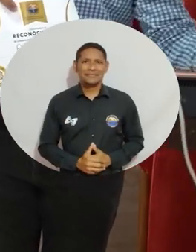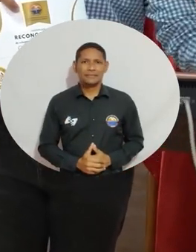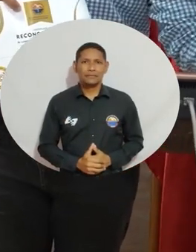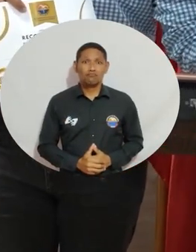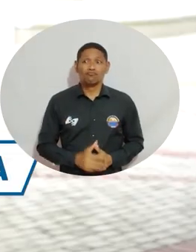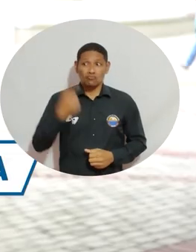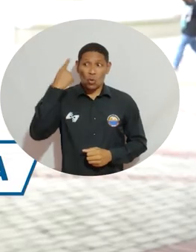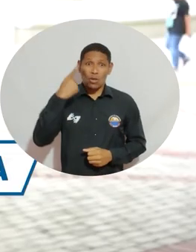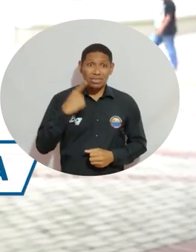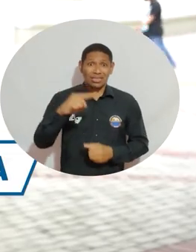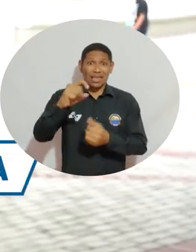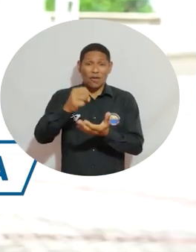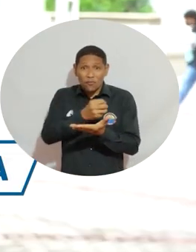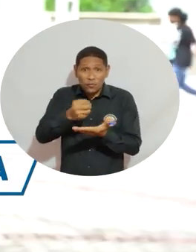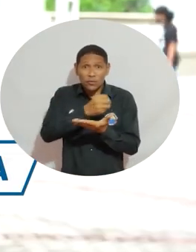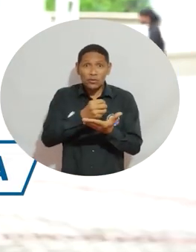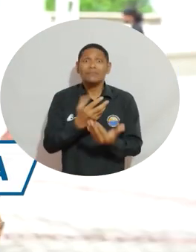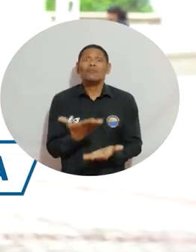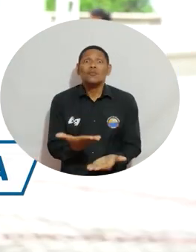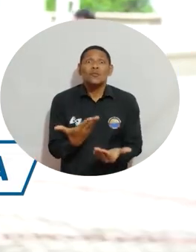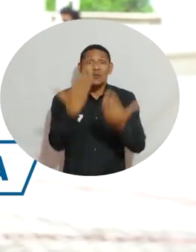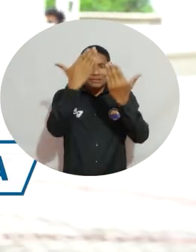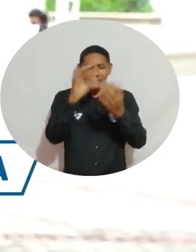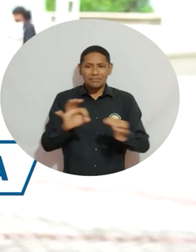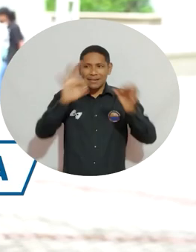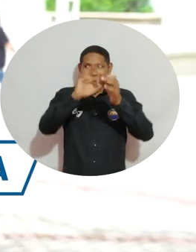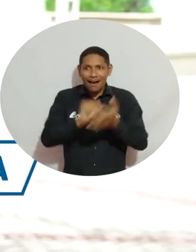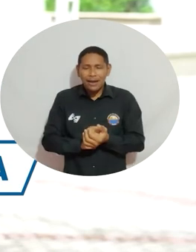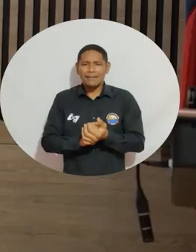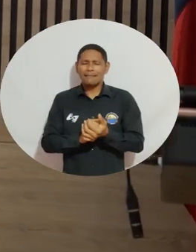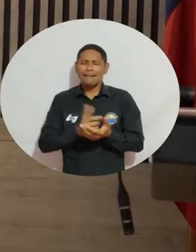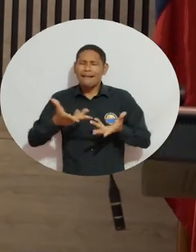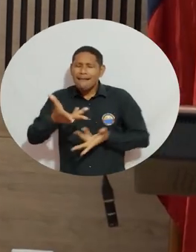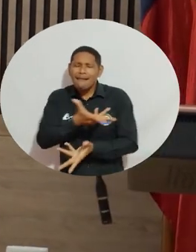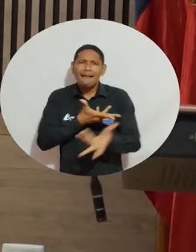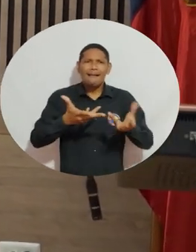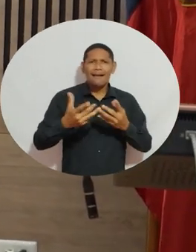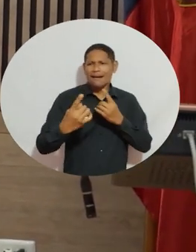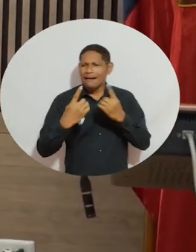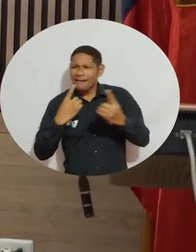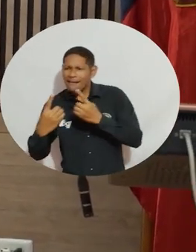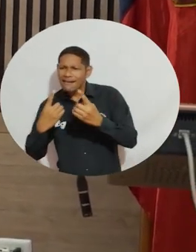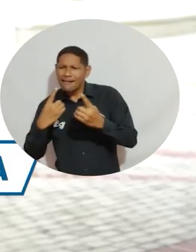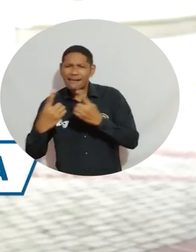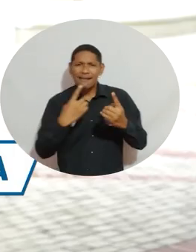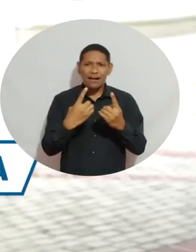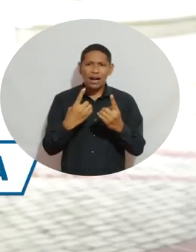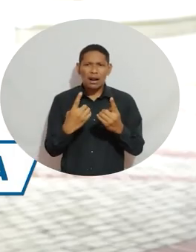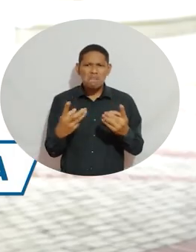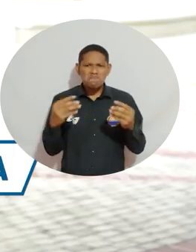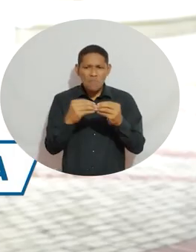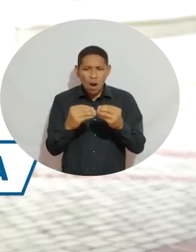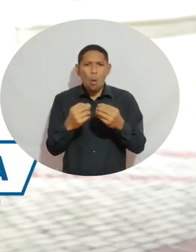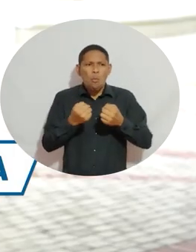celebración del Día del Biólogo pues nos dio esta oportunidad de escucharnos, de debatir y de